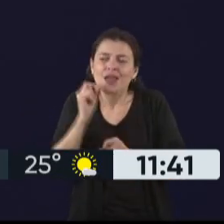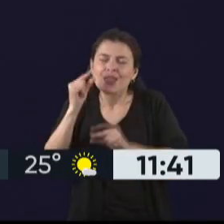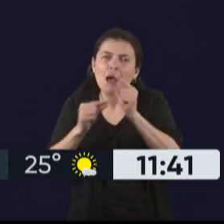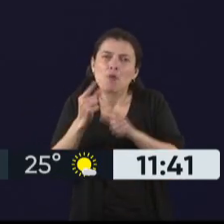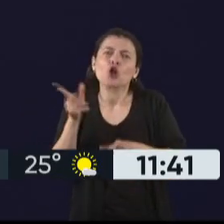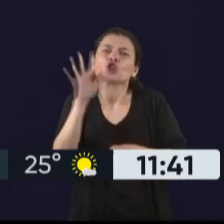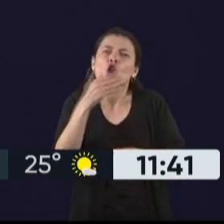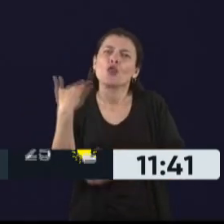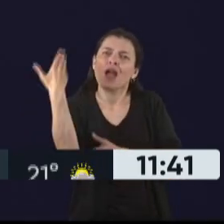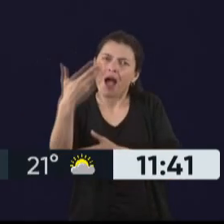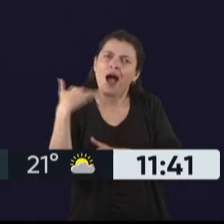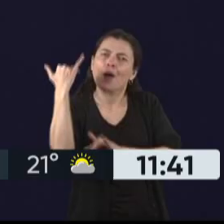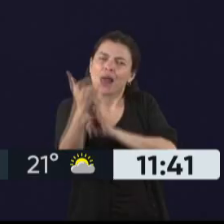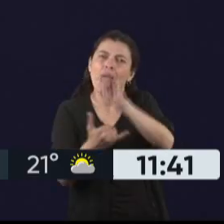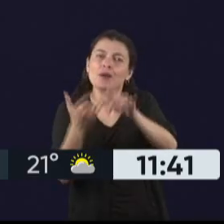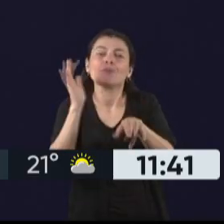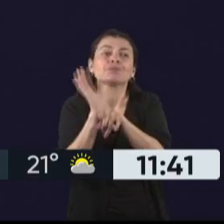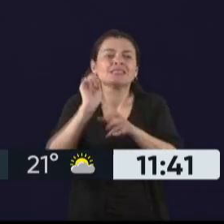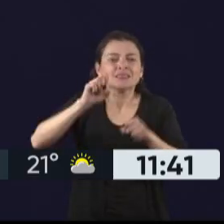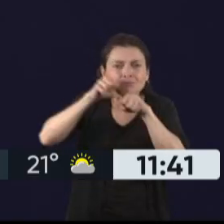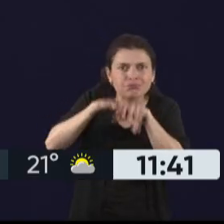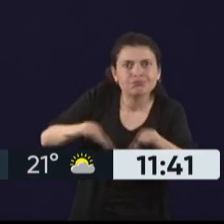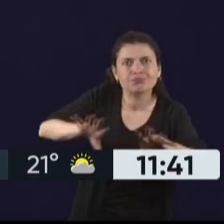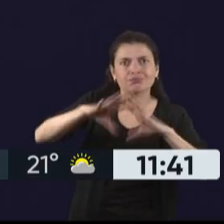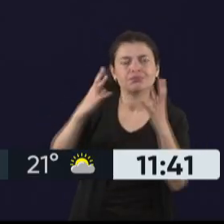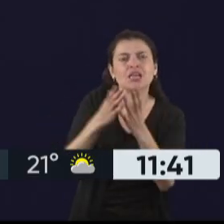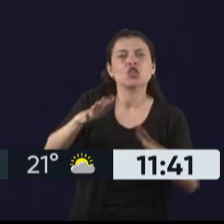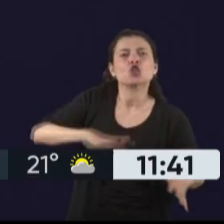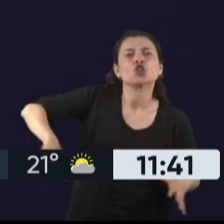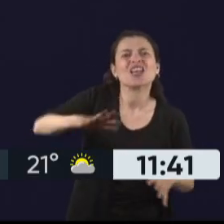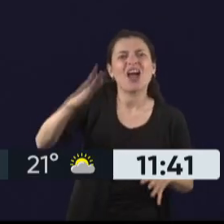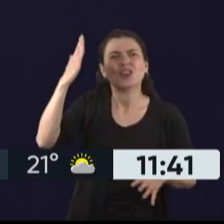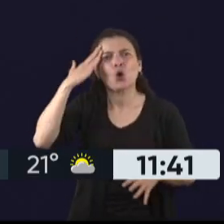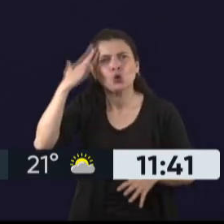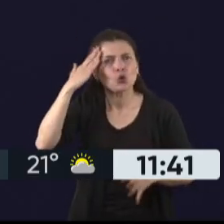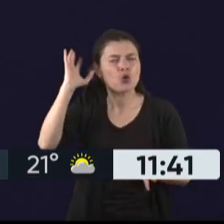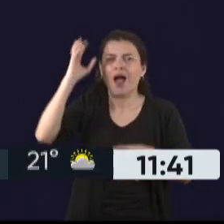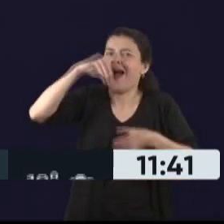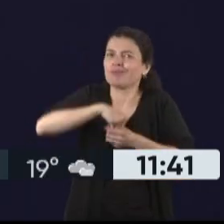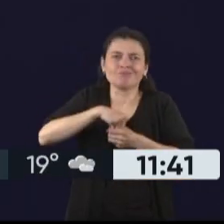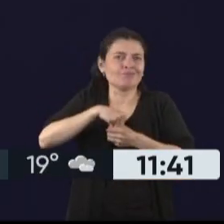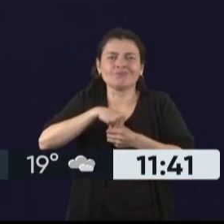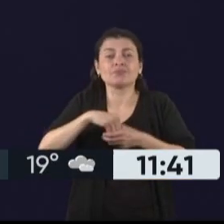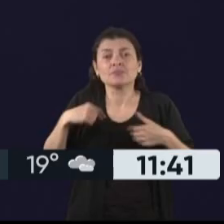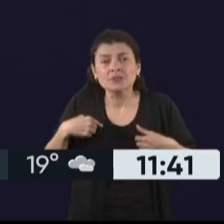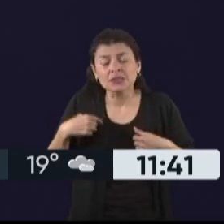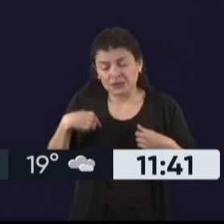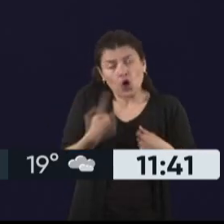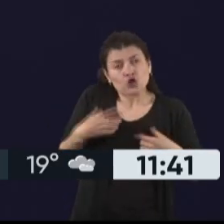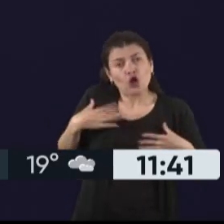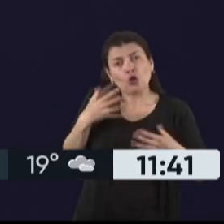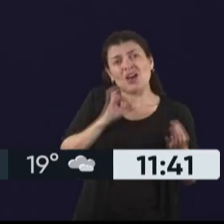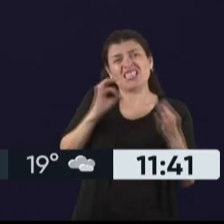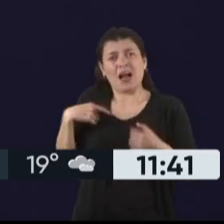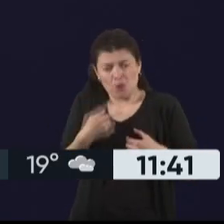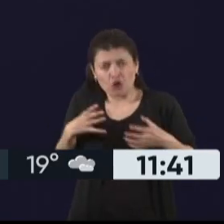de los argentinos. Y es una pena, porque en realidad lo único que hacemos es, de buena fe, tratar de solucionar todo el desastre